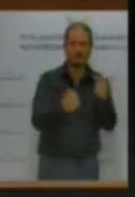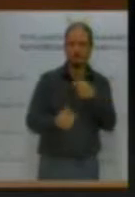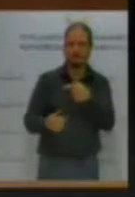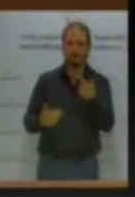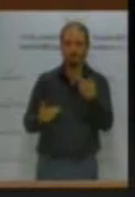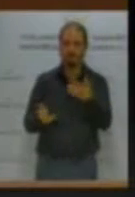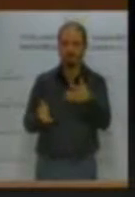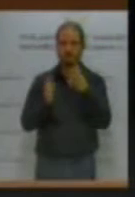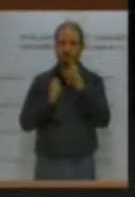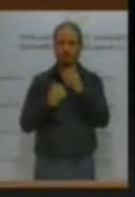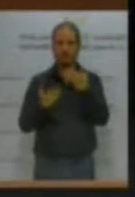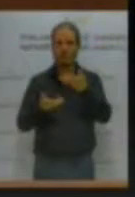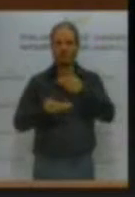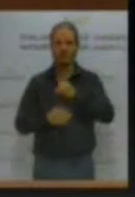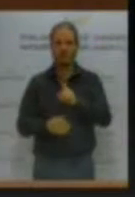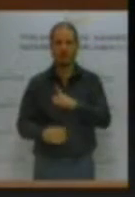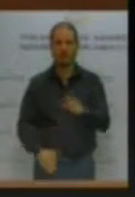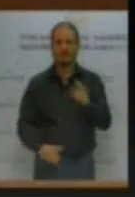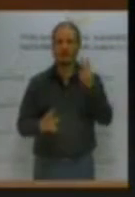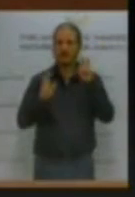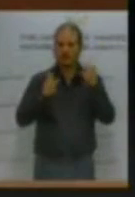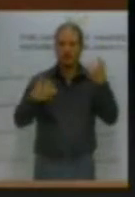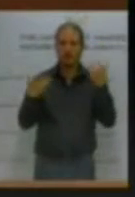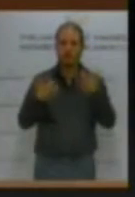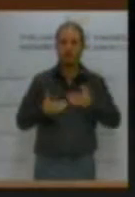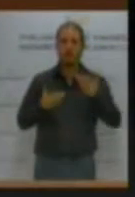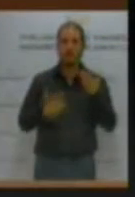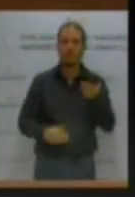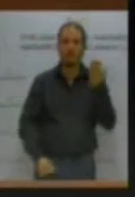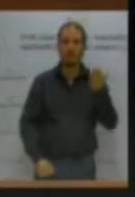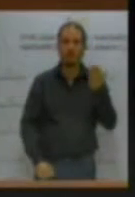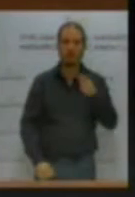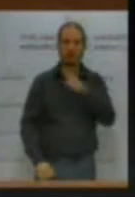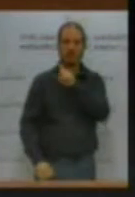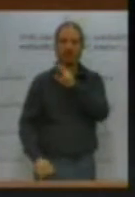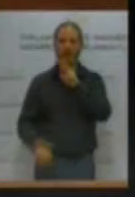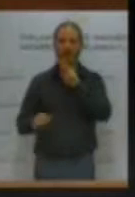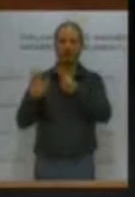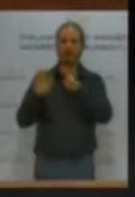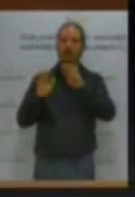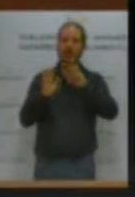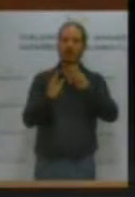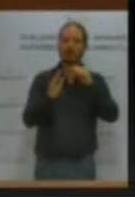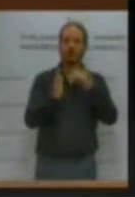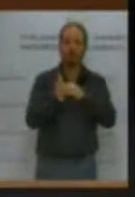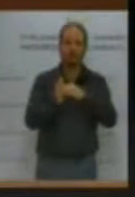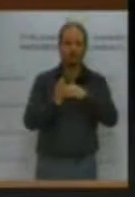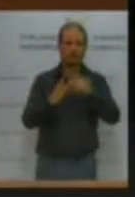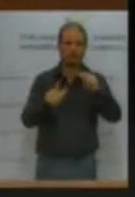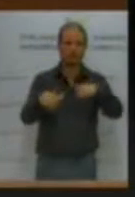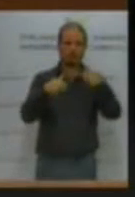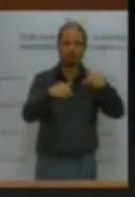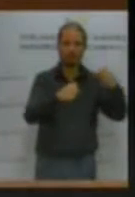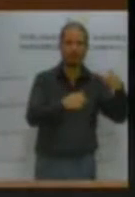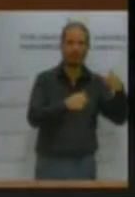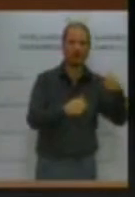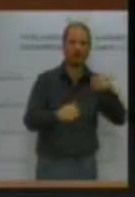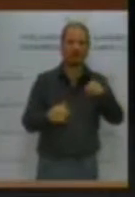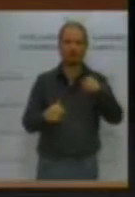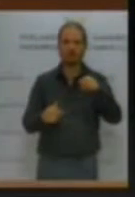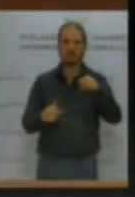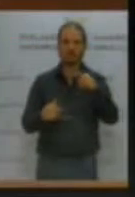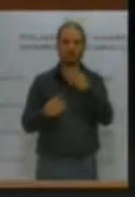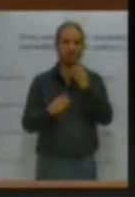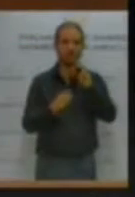no entra en la cuestión tan grave que en la actualidad, de las 178.000 toneladas de residuos que van a vertederos, 98.000